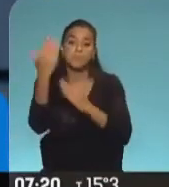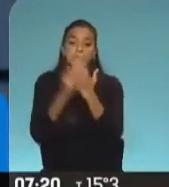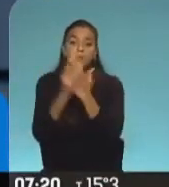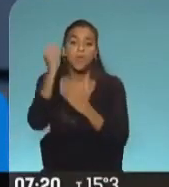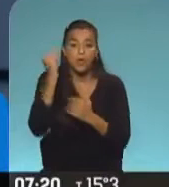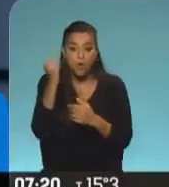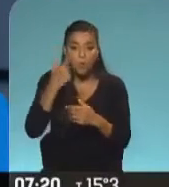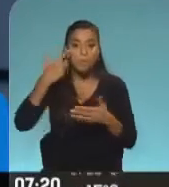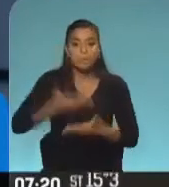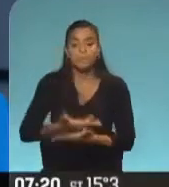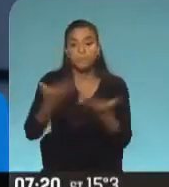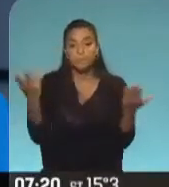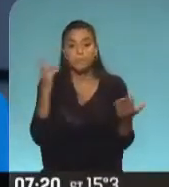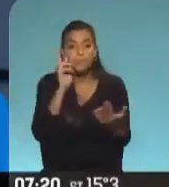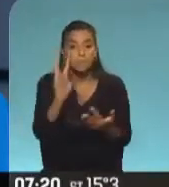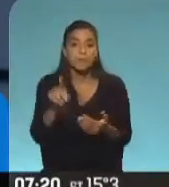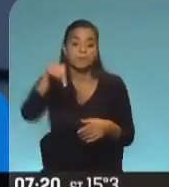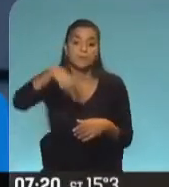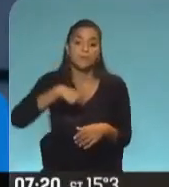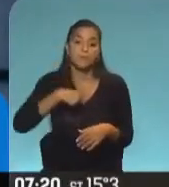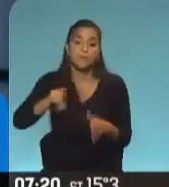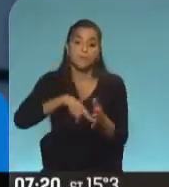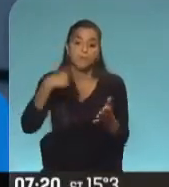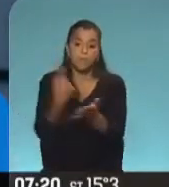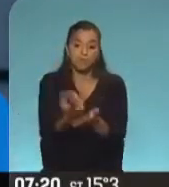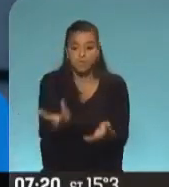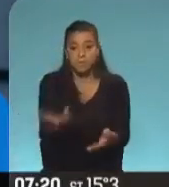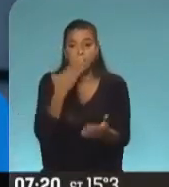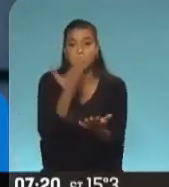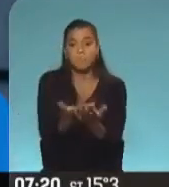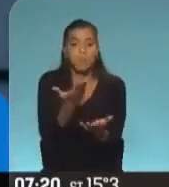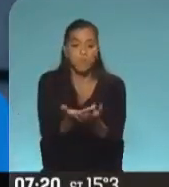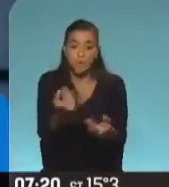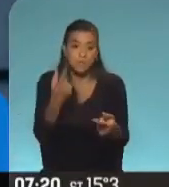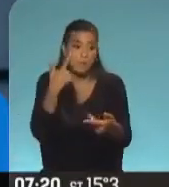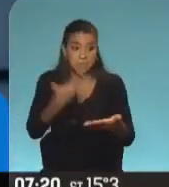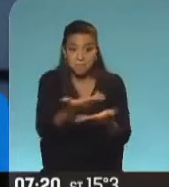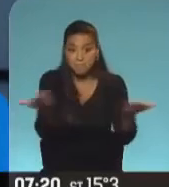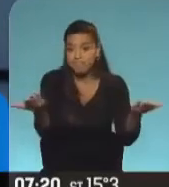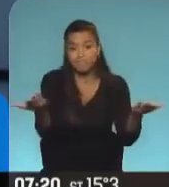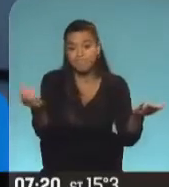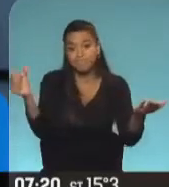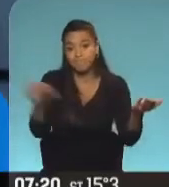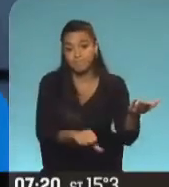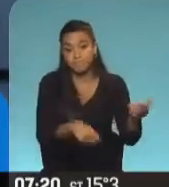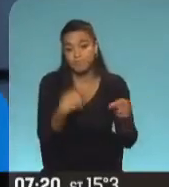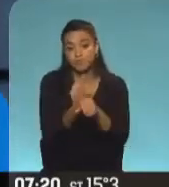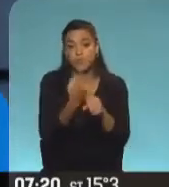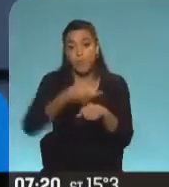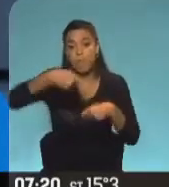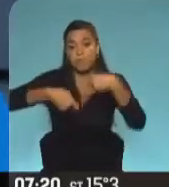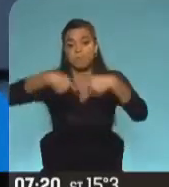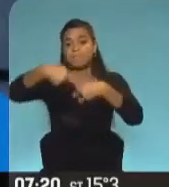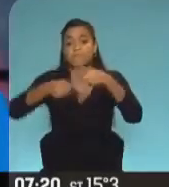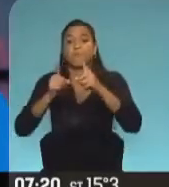Economía como para decir, miren, esto es imposible, no lo digo yo, miren, acá está la propuesta, esto no tiene nada que ver con la